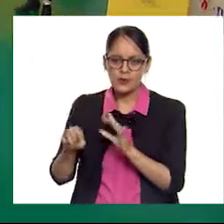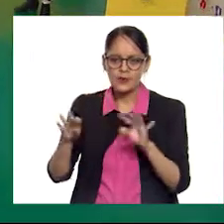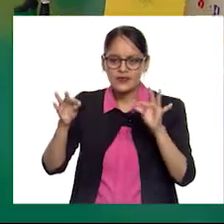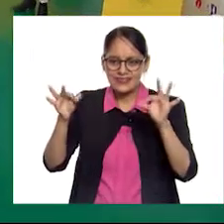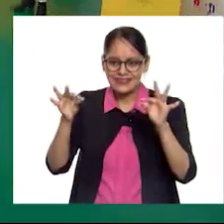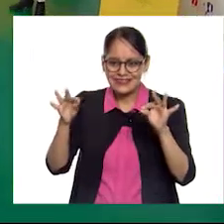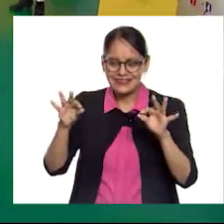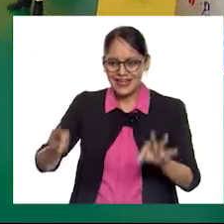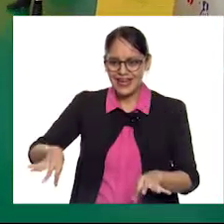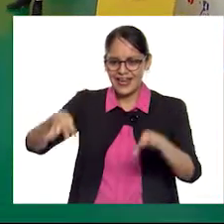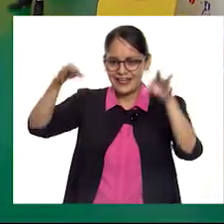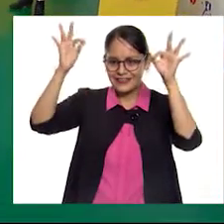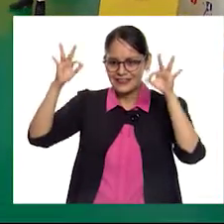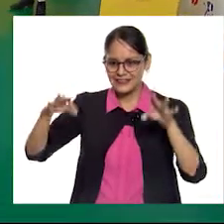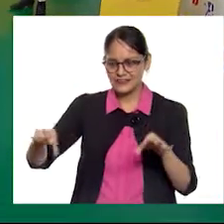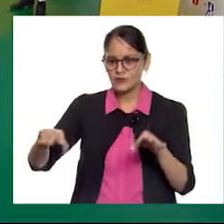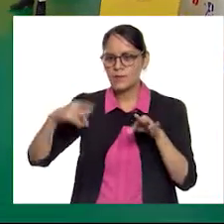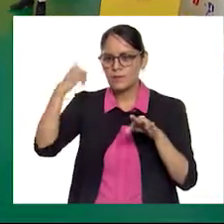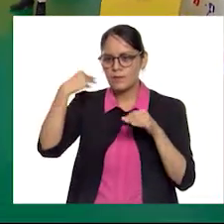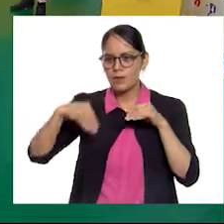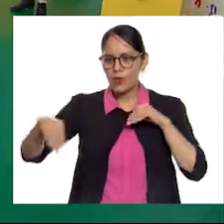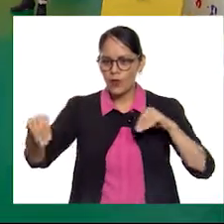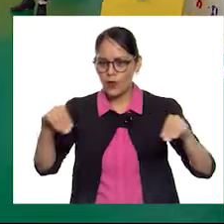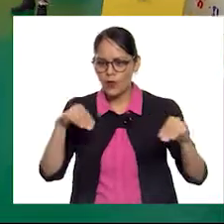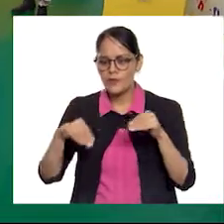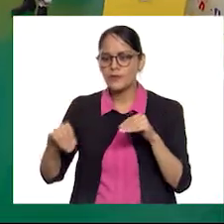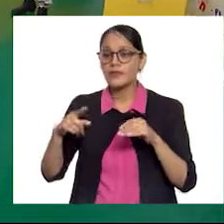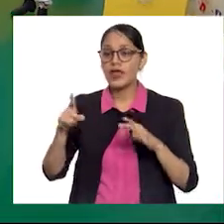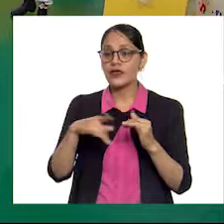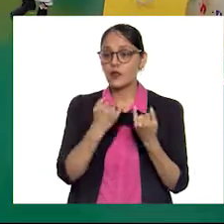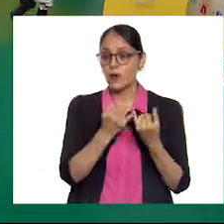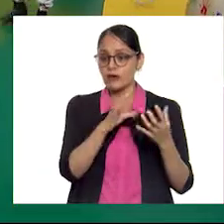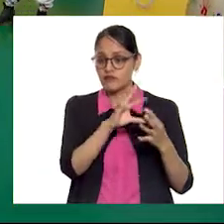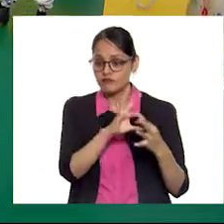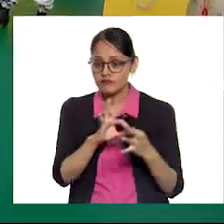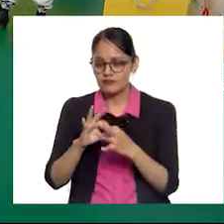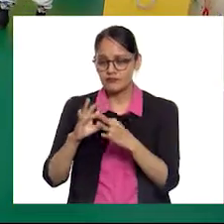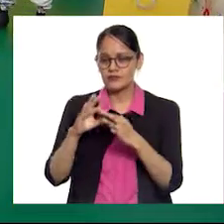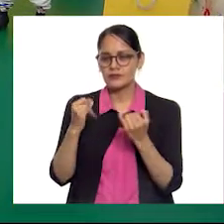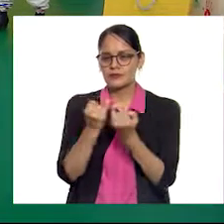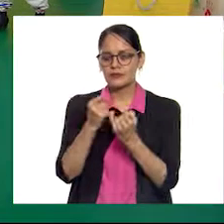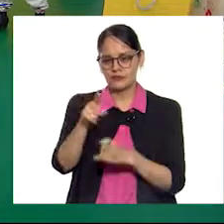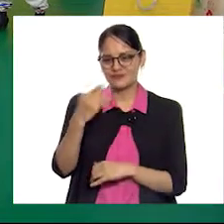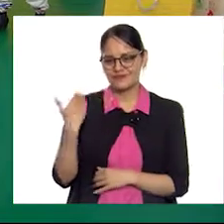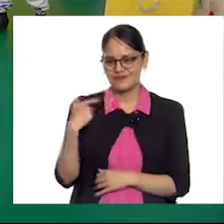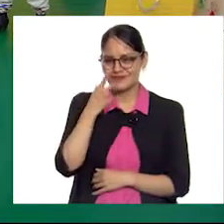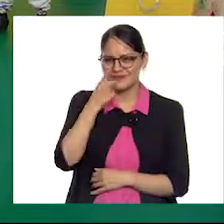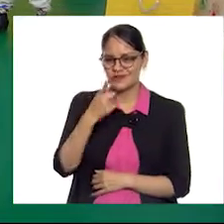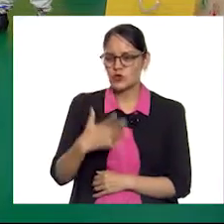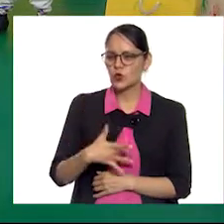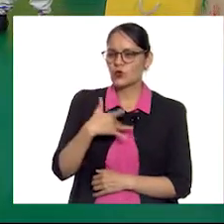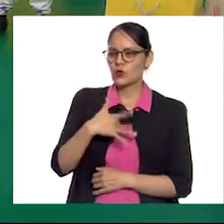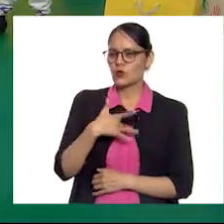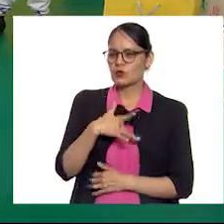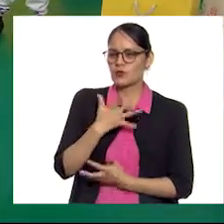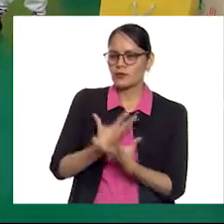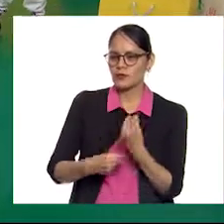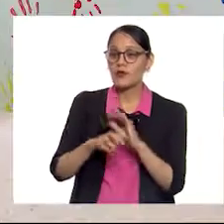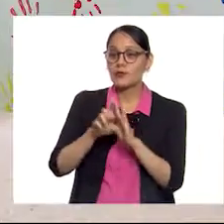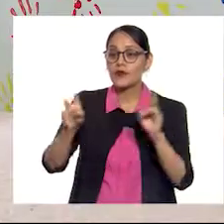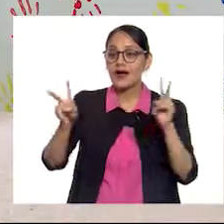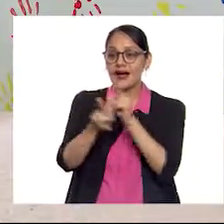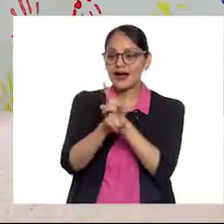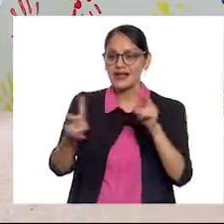como para poder representar sus movimientos, darle secuencia y también, como comentábamos, esas sensaciones. Por ejemplo, el aire,